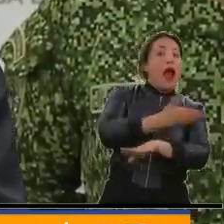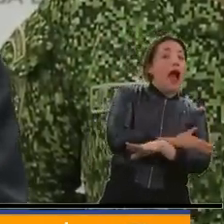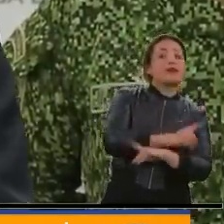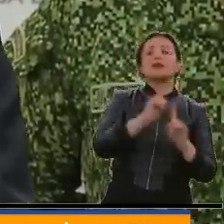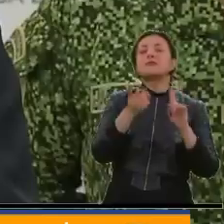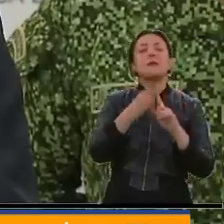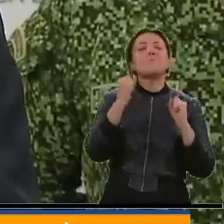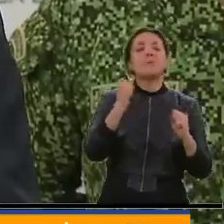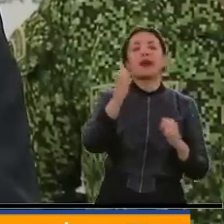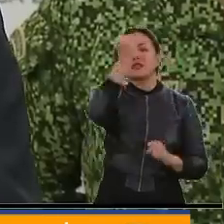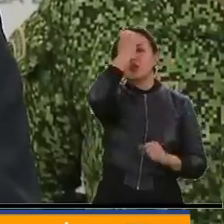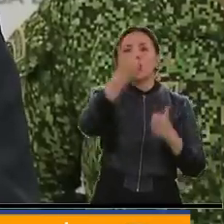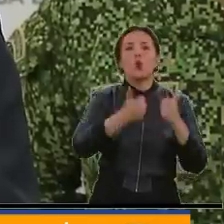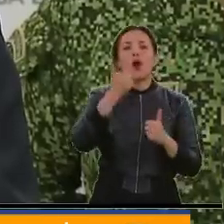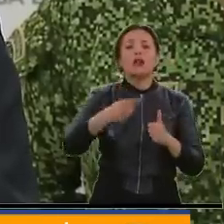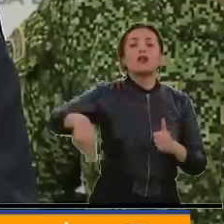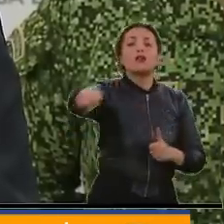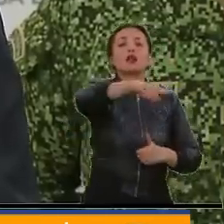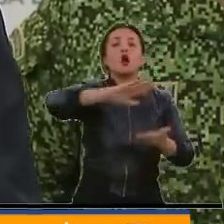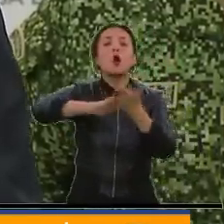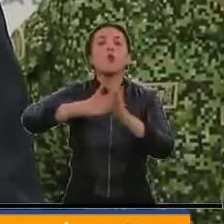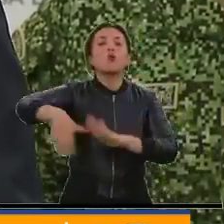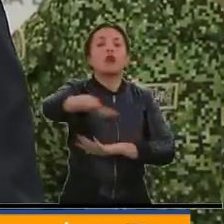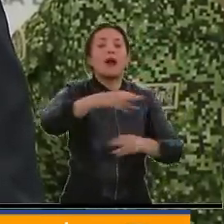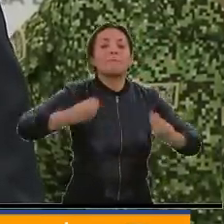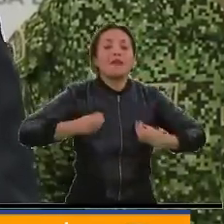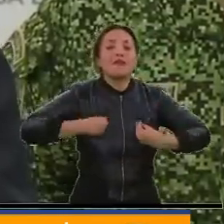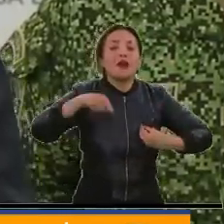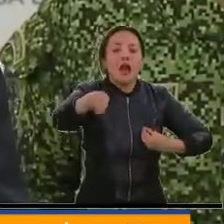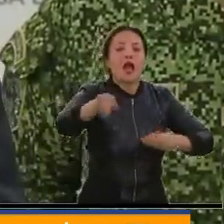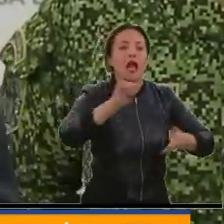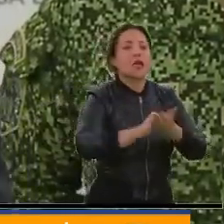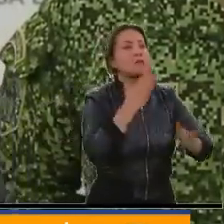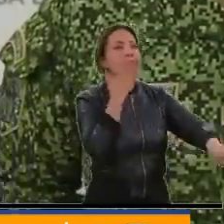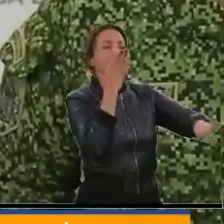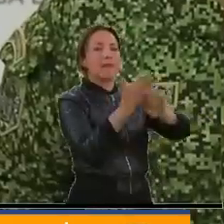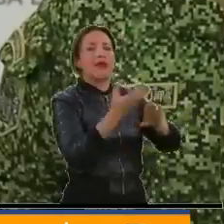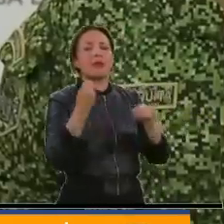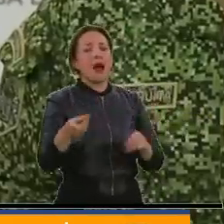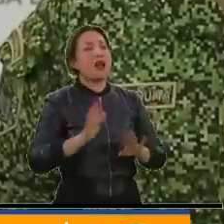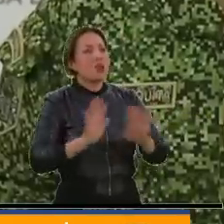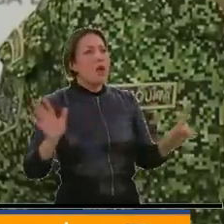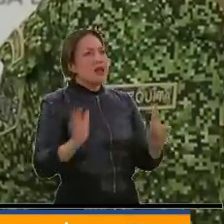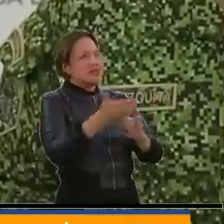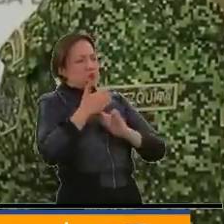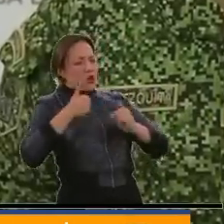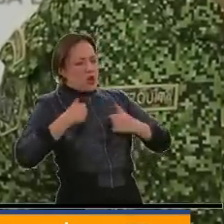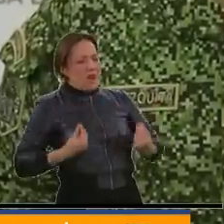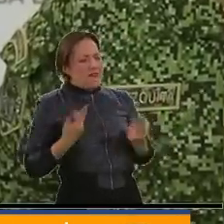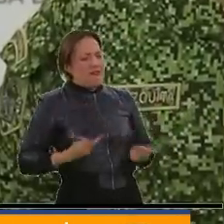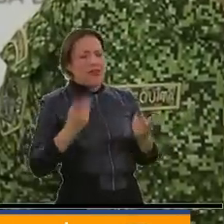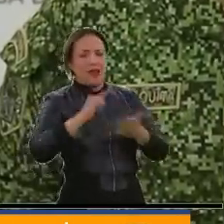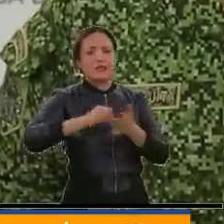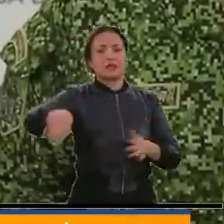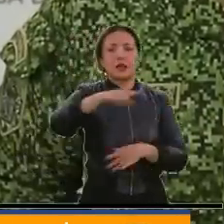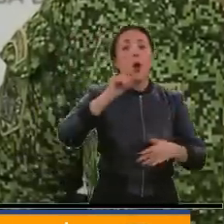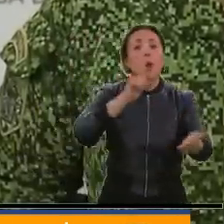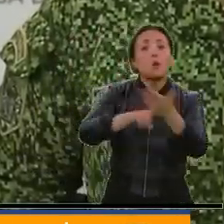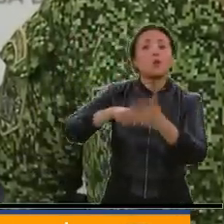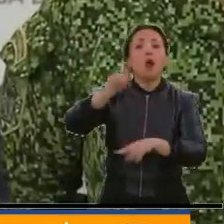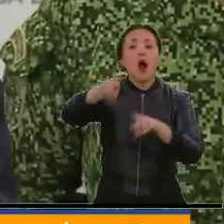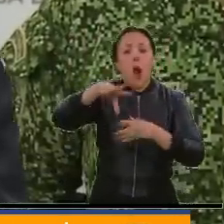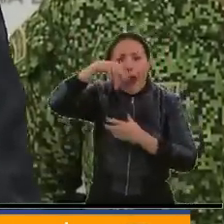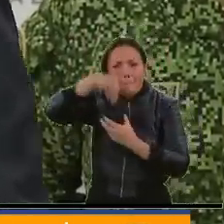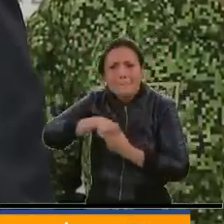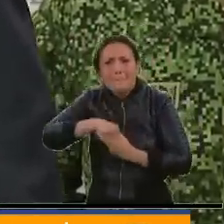importante, de la petición de las comunidades en el territorio para la protección de su vida. Encontramos comunidades en estado de